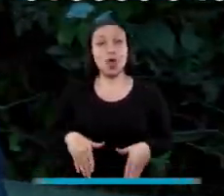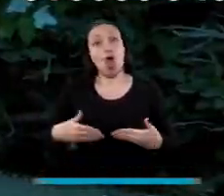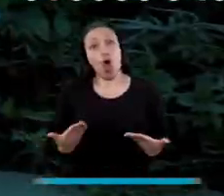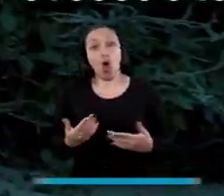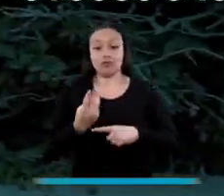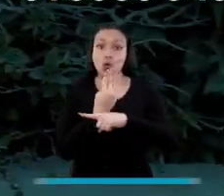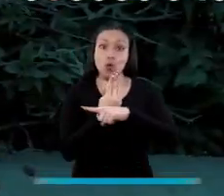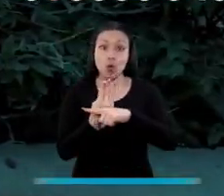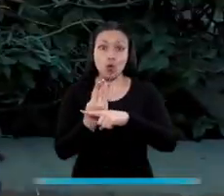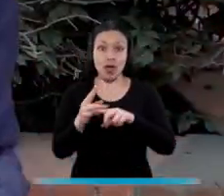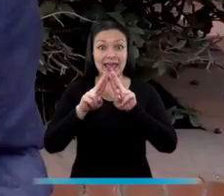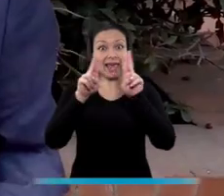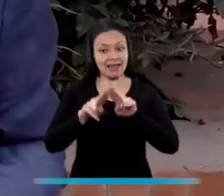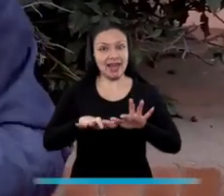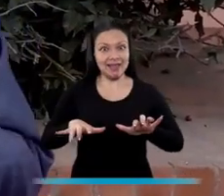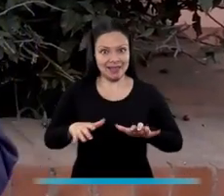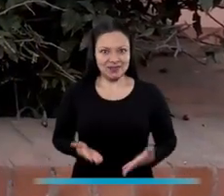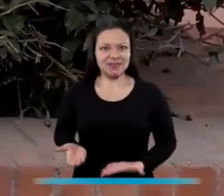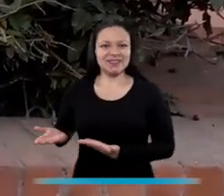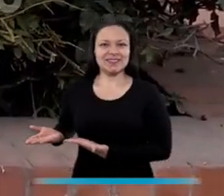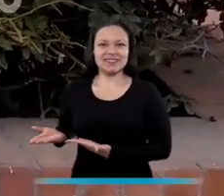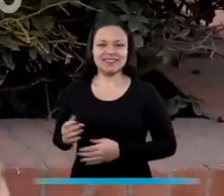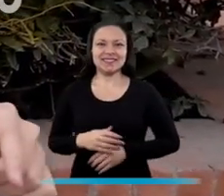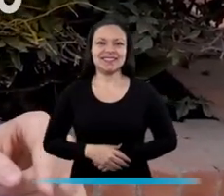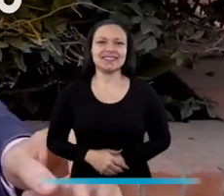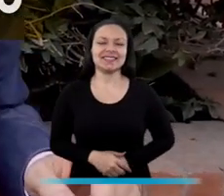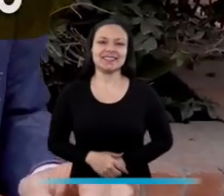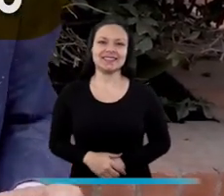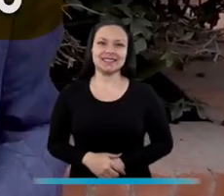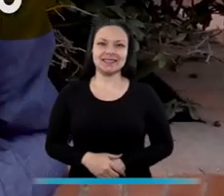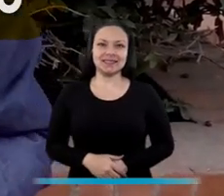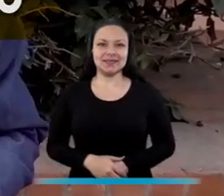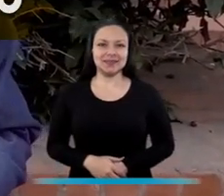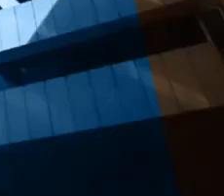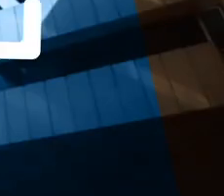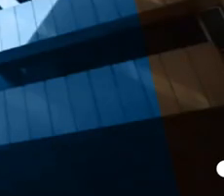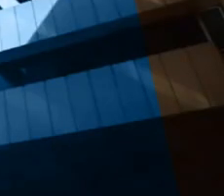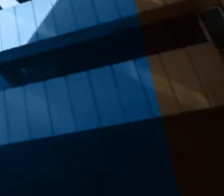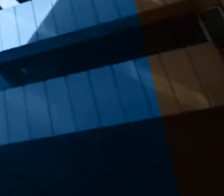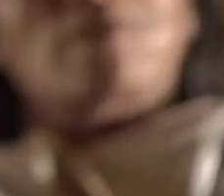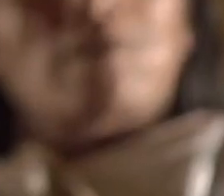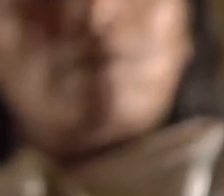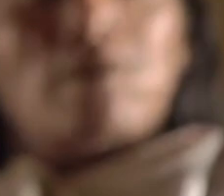018000-940-808 o en nuestra sede electrónica en www.procuraduría.gov.co.